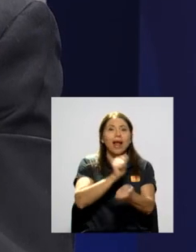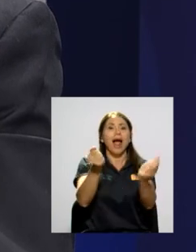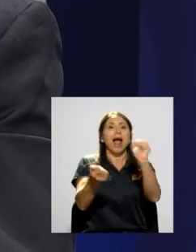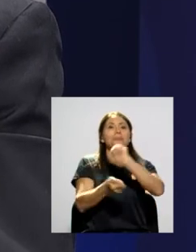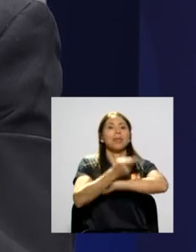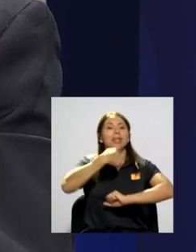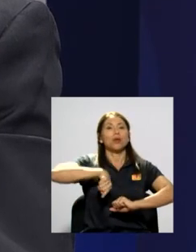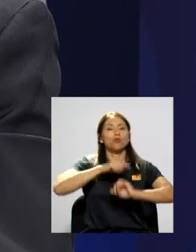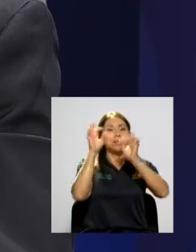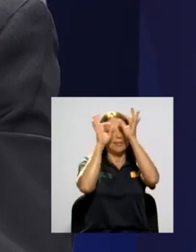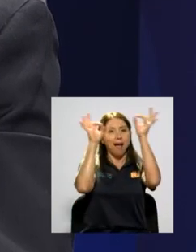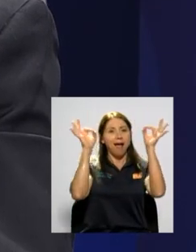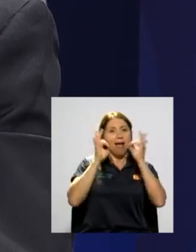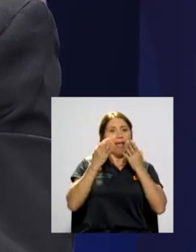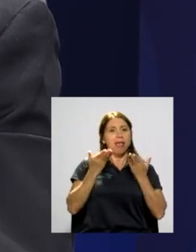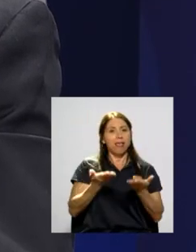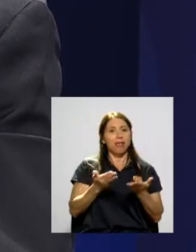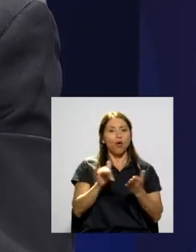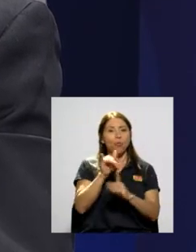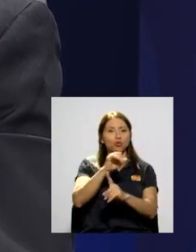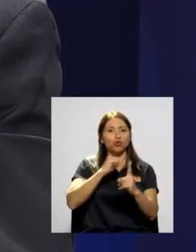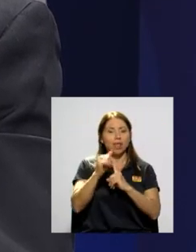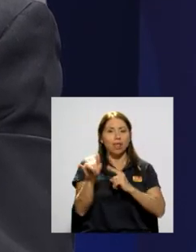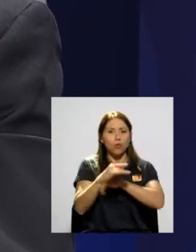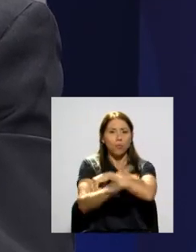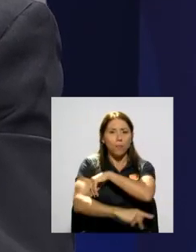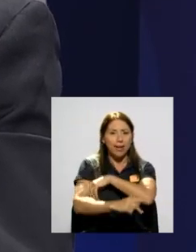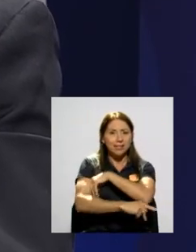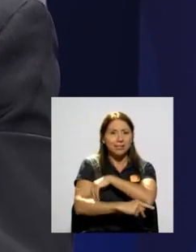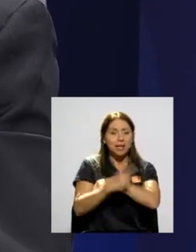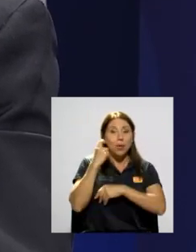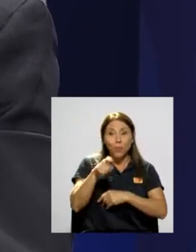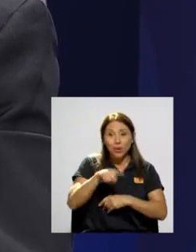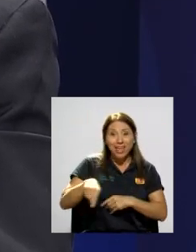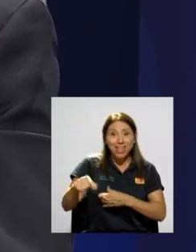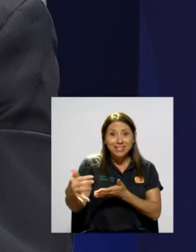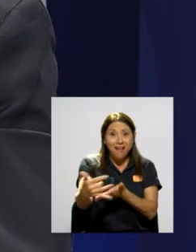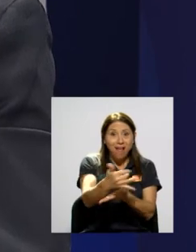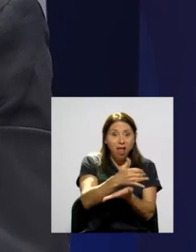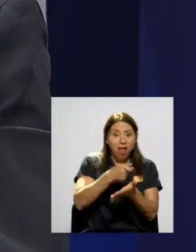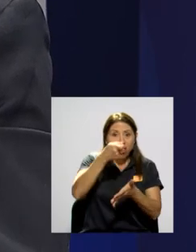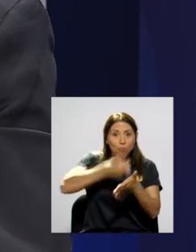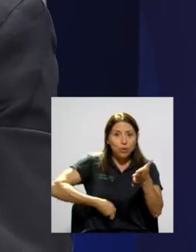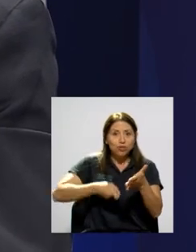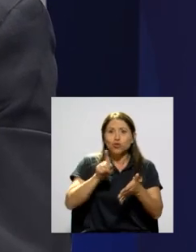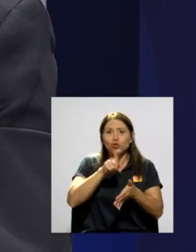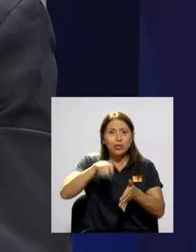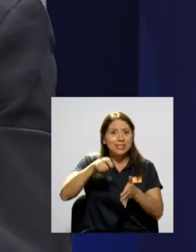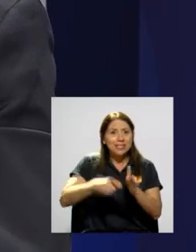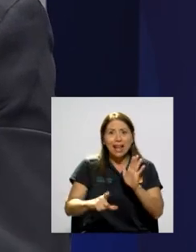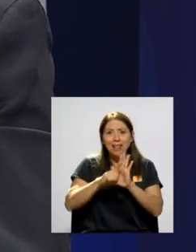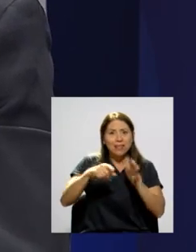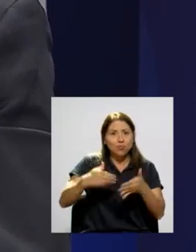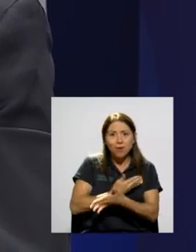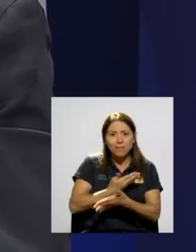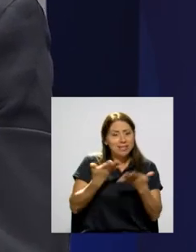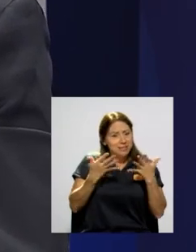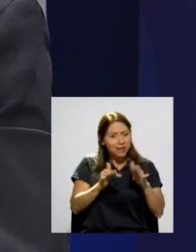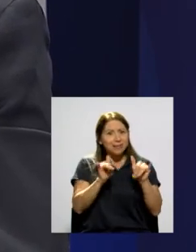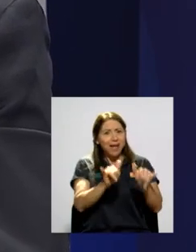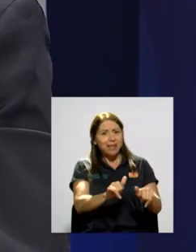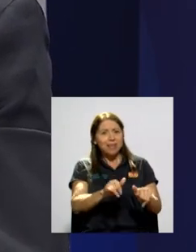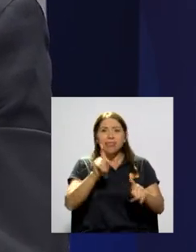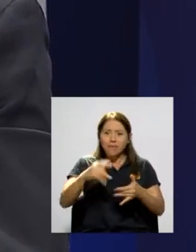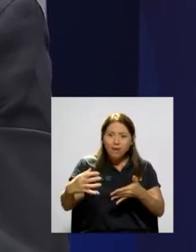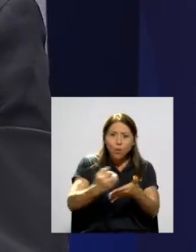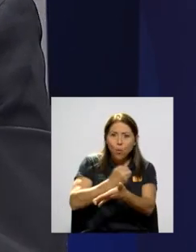país absolutamente, porque son recursos que no requieren nuevas leyes. Esas leyes están, lo que hay que hacer es cobrar esos impuestos y que